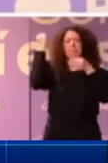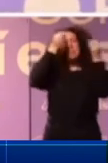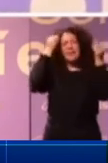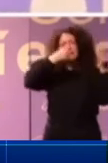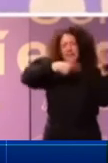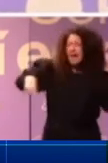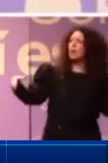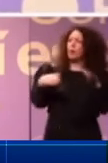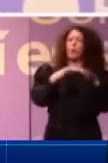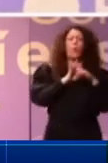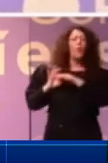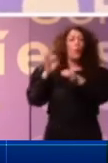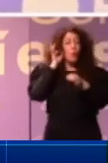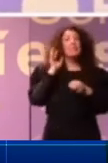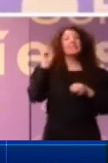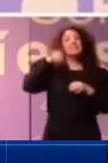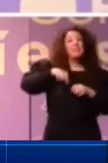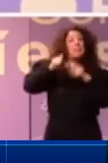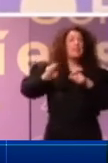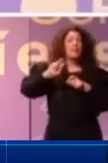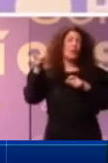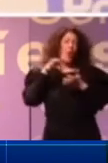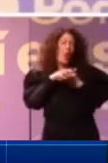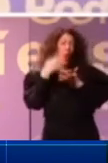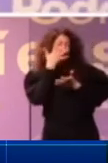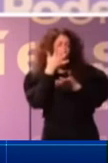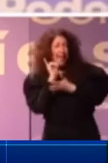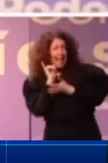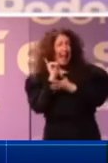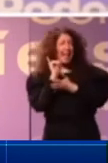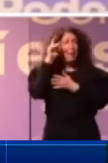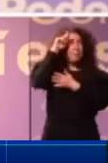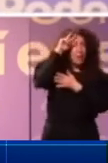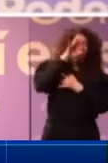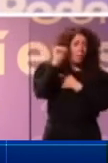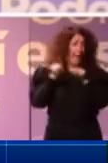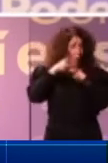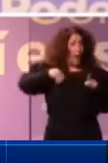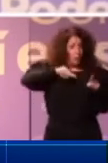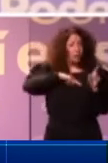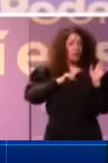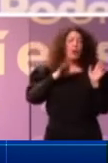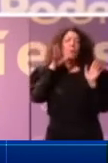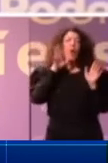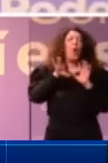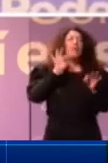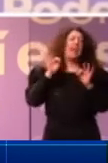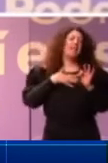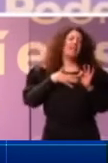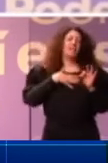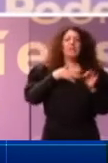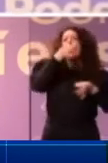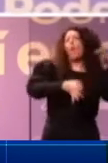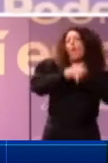que la oposición se ponga las pilas y solicite auditorías, pero desde ya, para la hora de hacer un seguimiento con estadísticas,